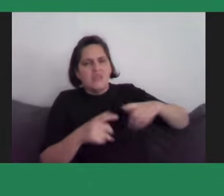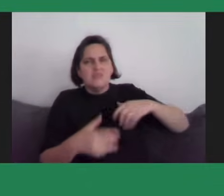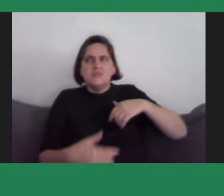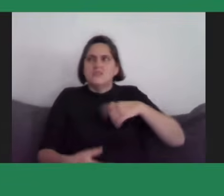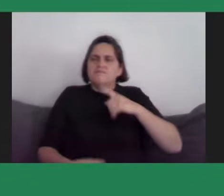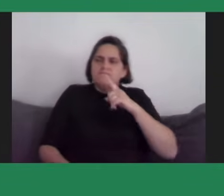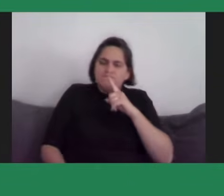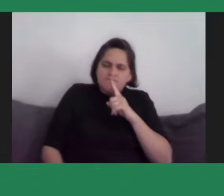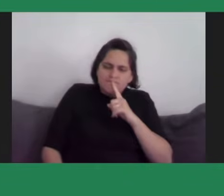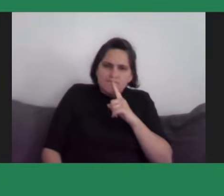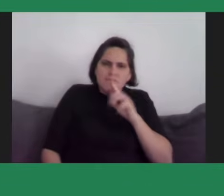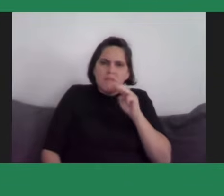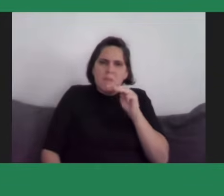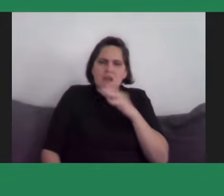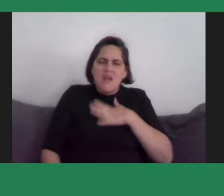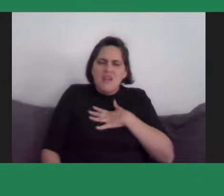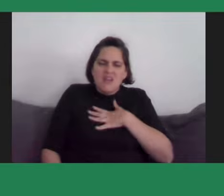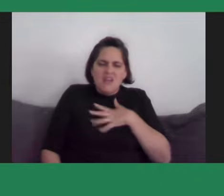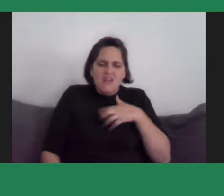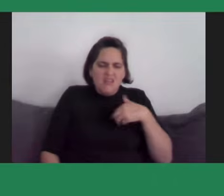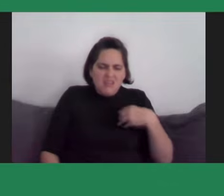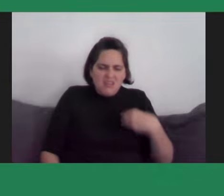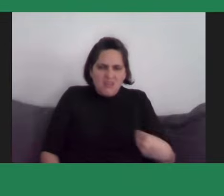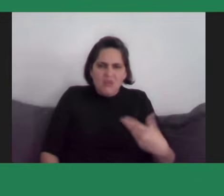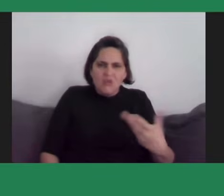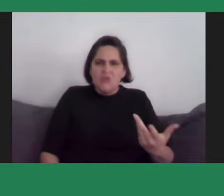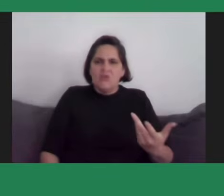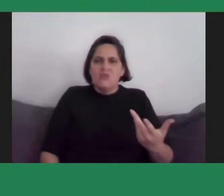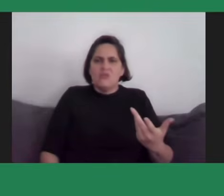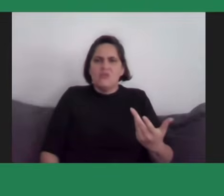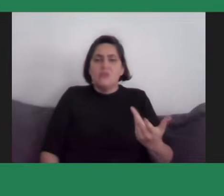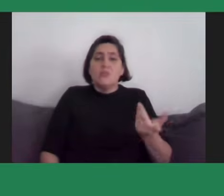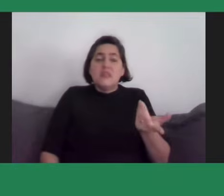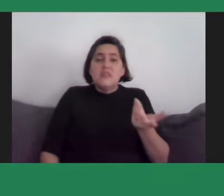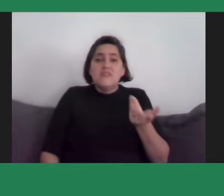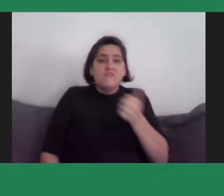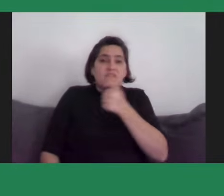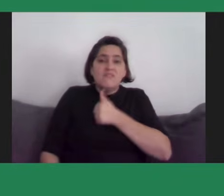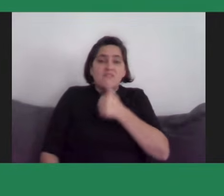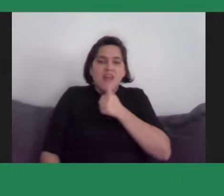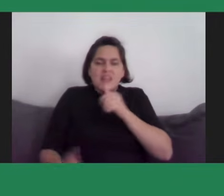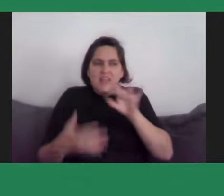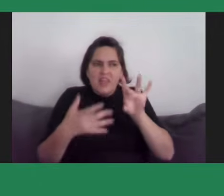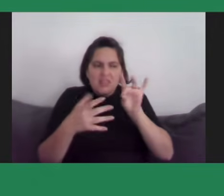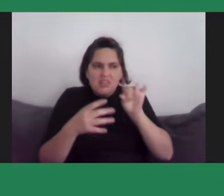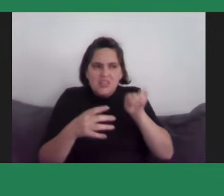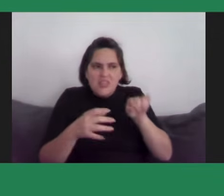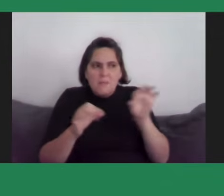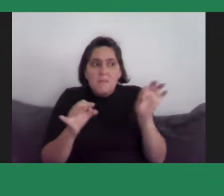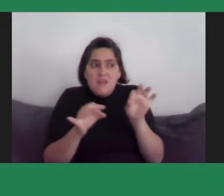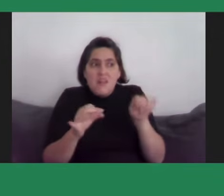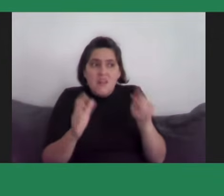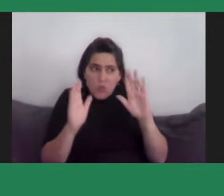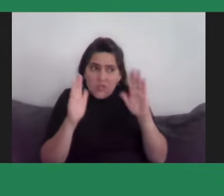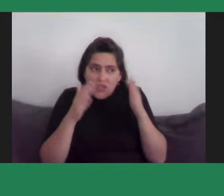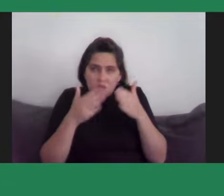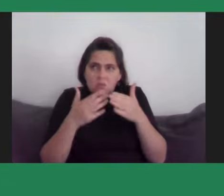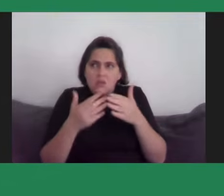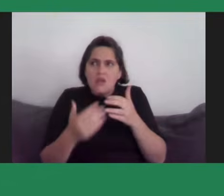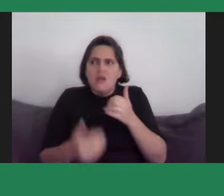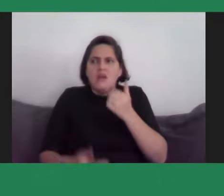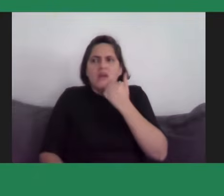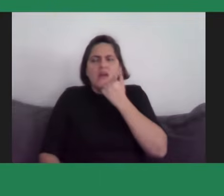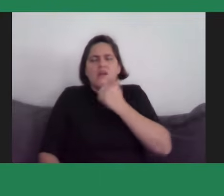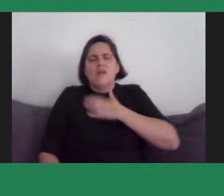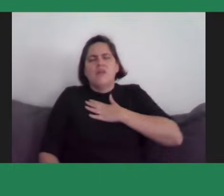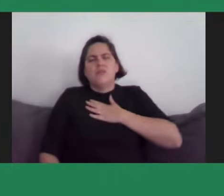sociedad cuando los niños no han recibido un diagnóstico que explica, ese diagnóstico